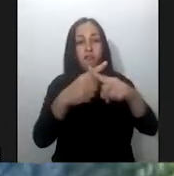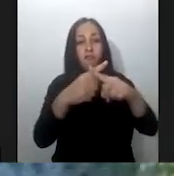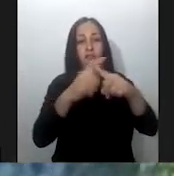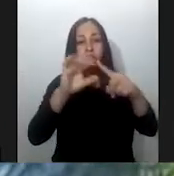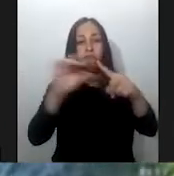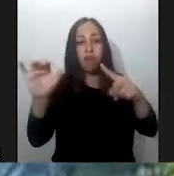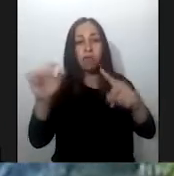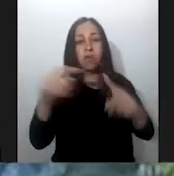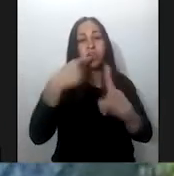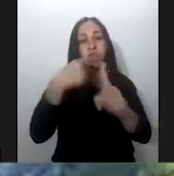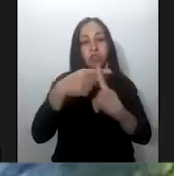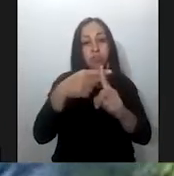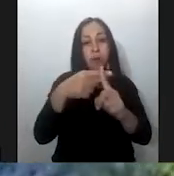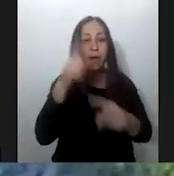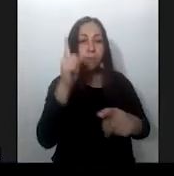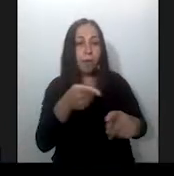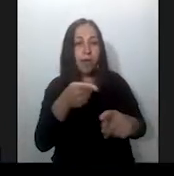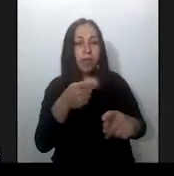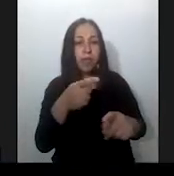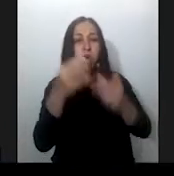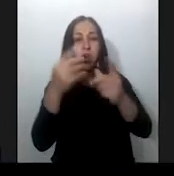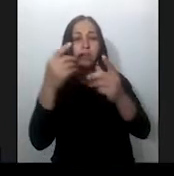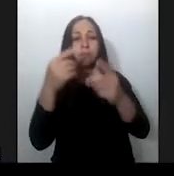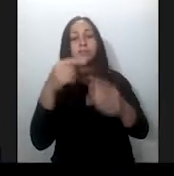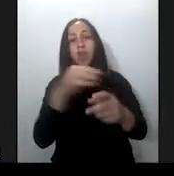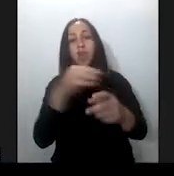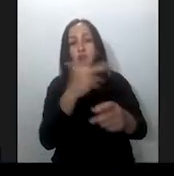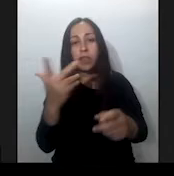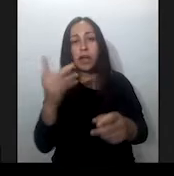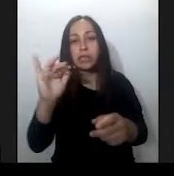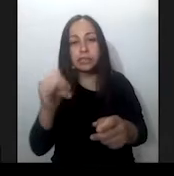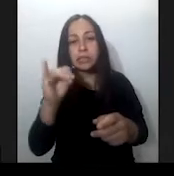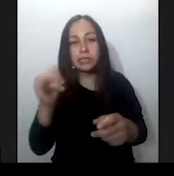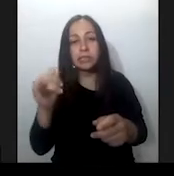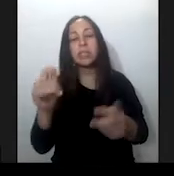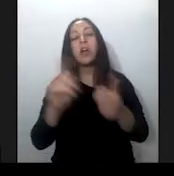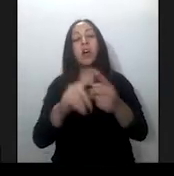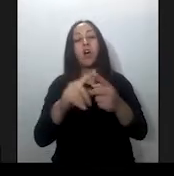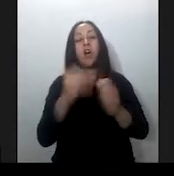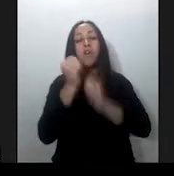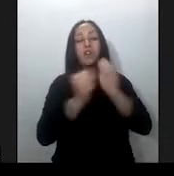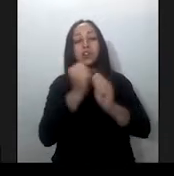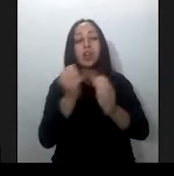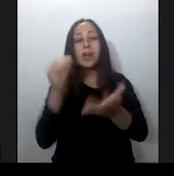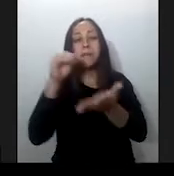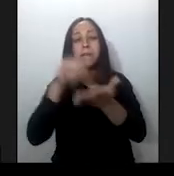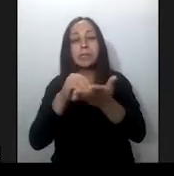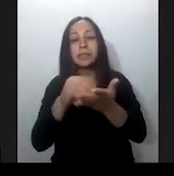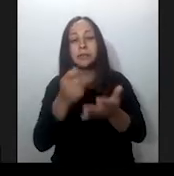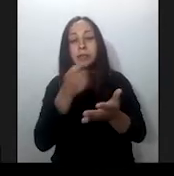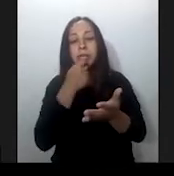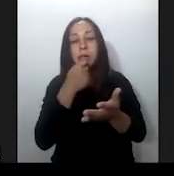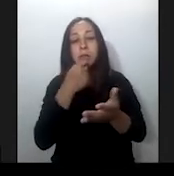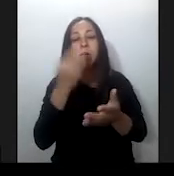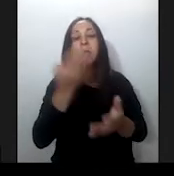sí, como el promedio sí, como el contar sí. Luego también vamos a ver algunas funciones adicionales, ¿no? Como el F4